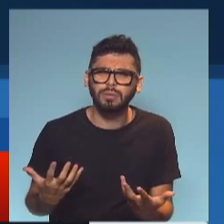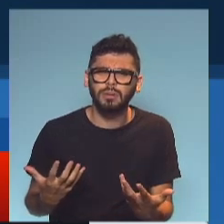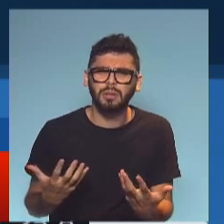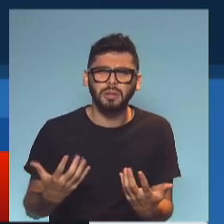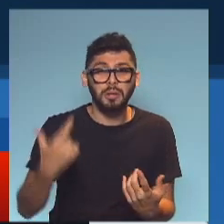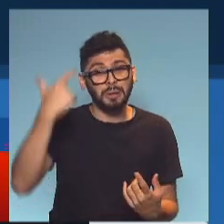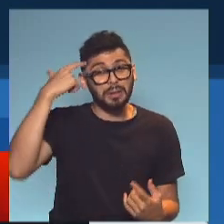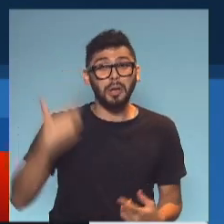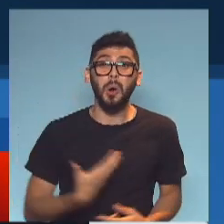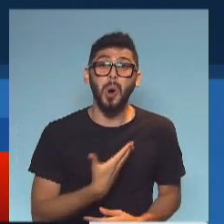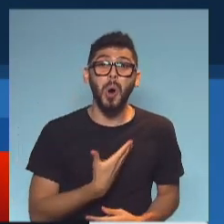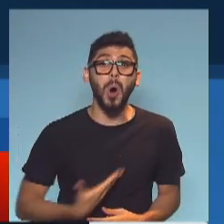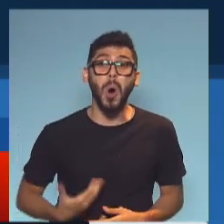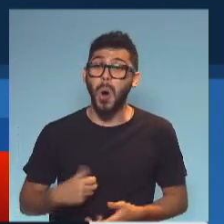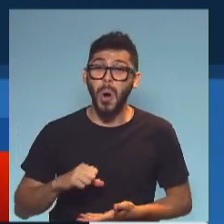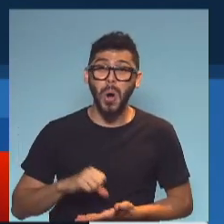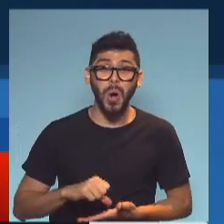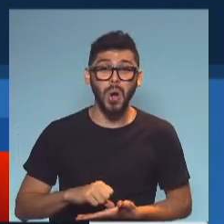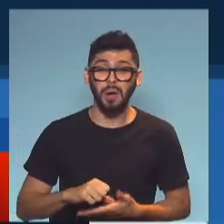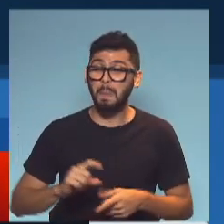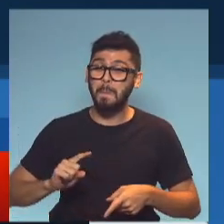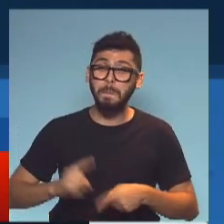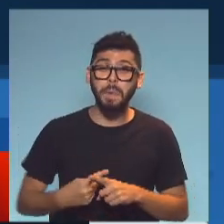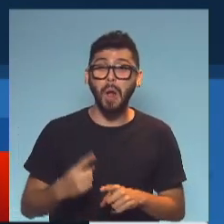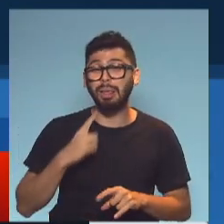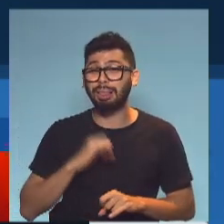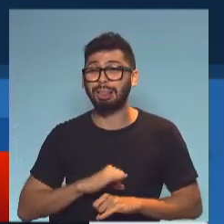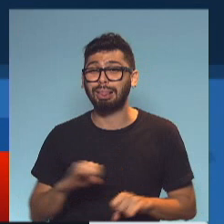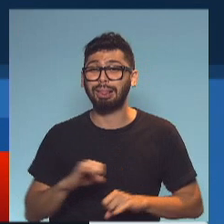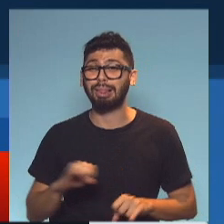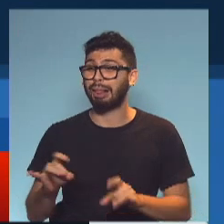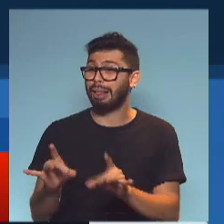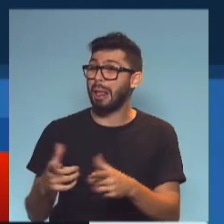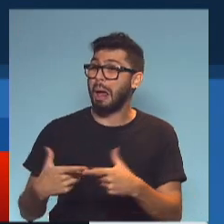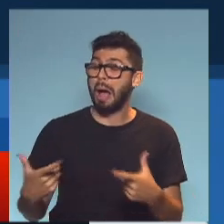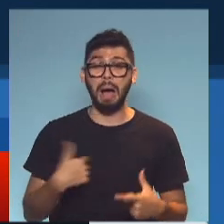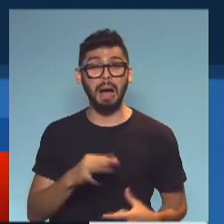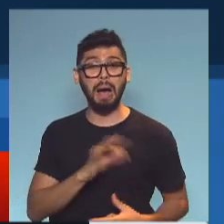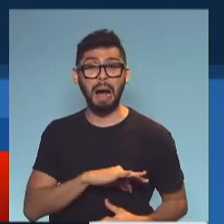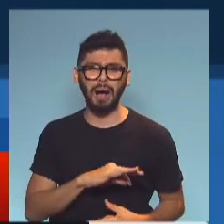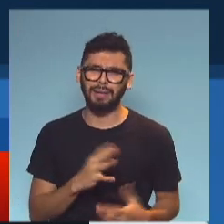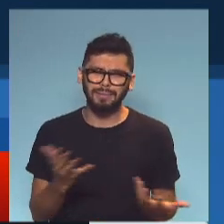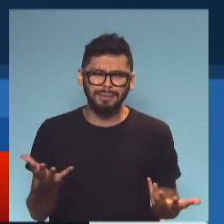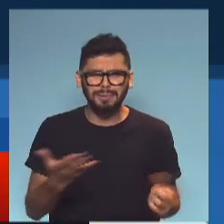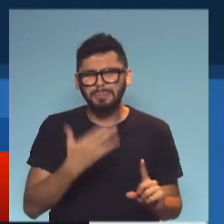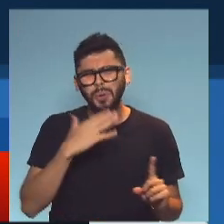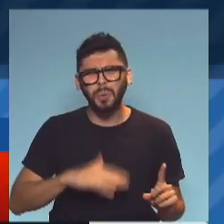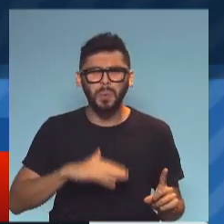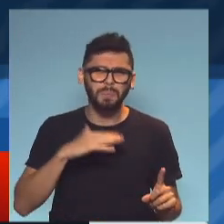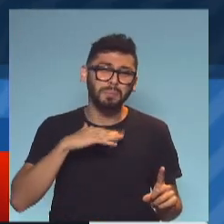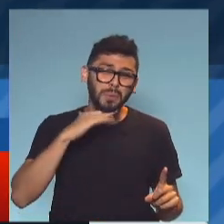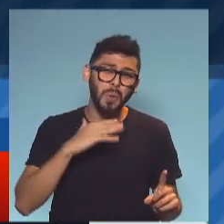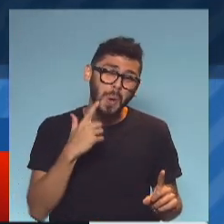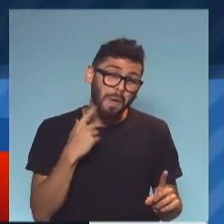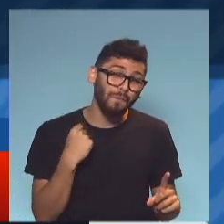gobierna un país gana haciendo política con la cantidad de contagiados? Hay que ser un imbécil profundo para decir esas